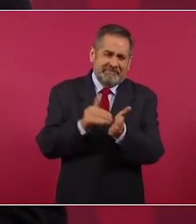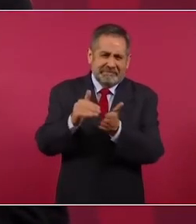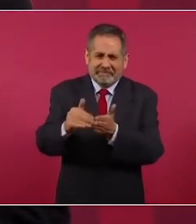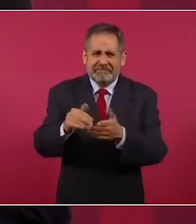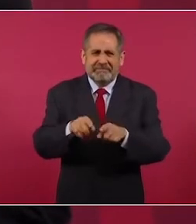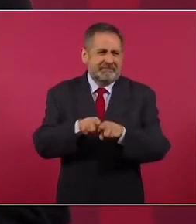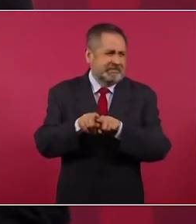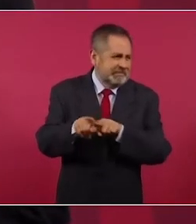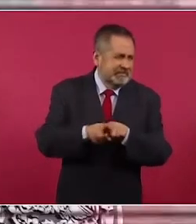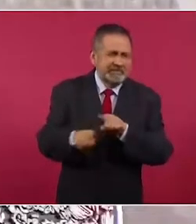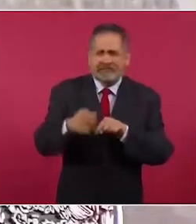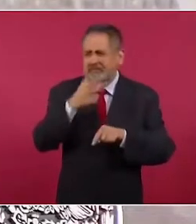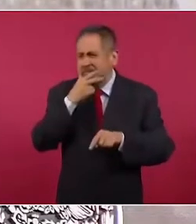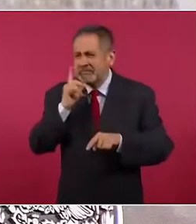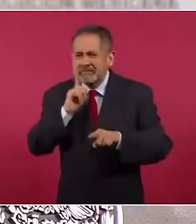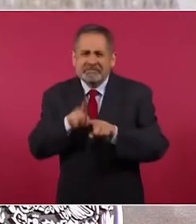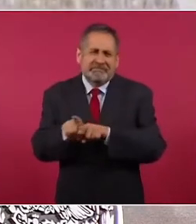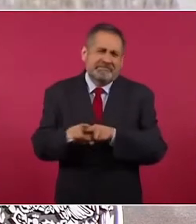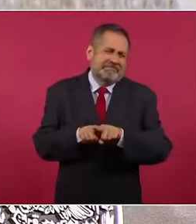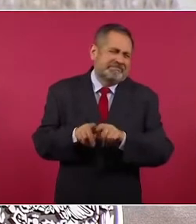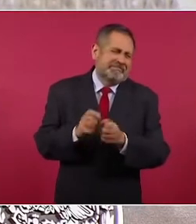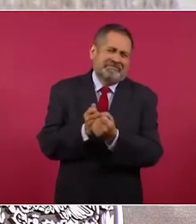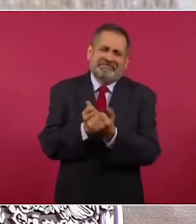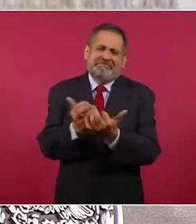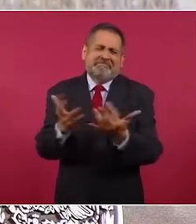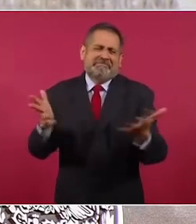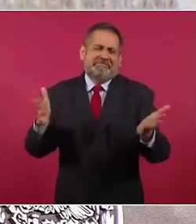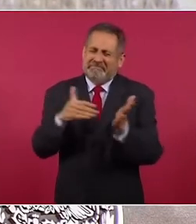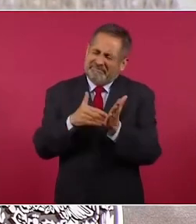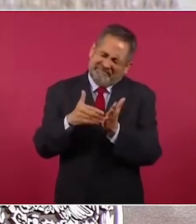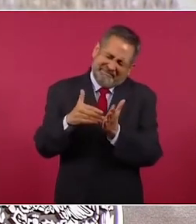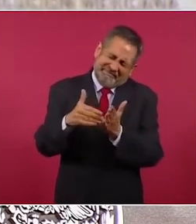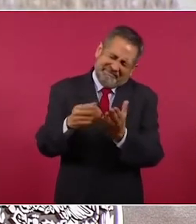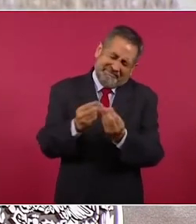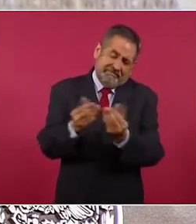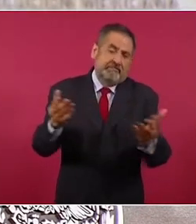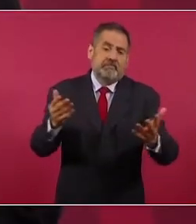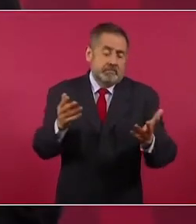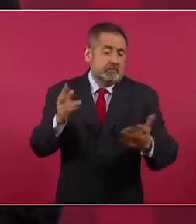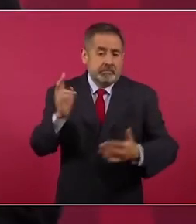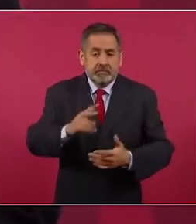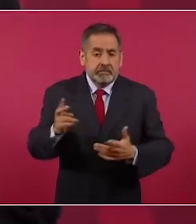hermanas, hermanos. La verdad,